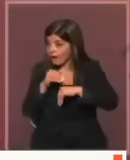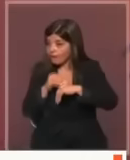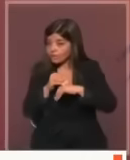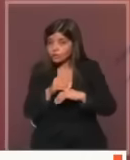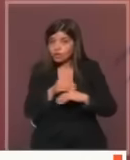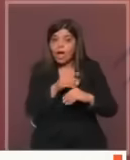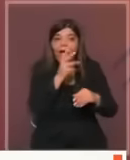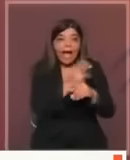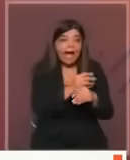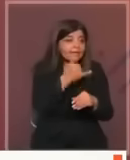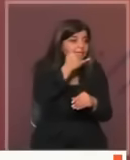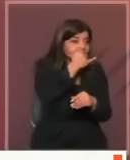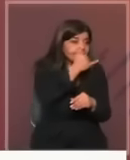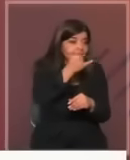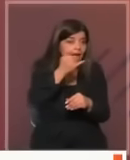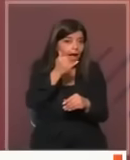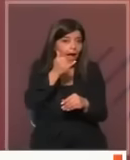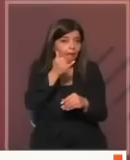cámaras que yo digo,